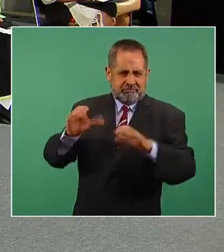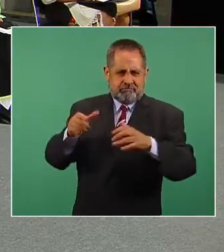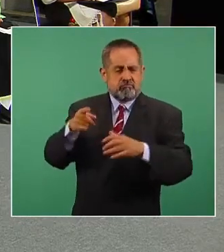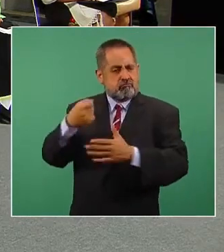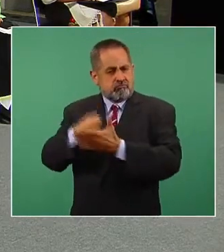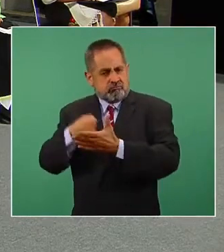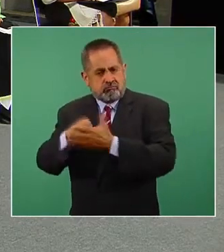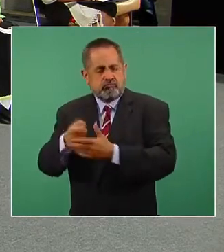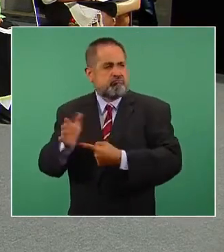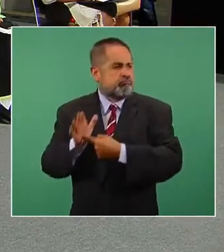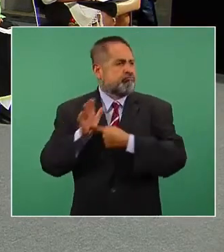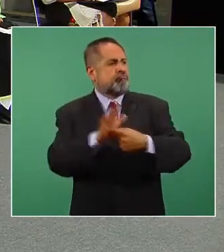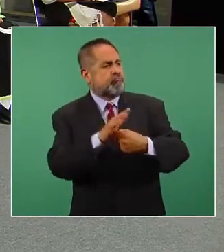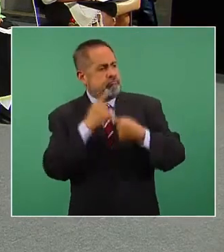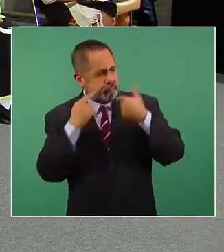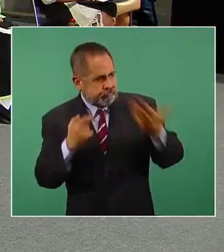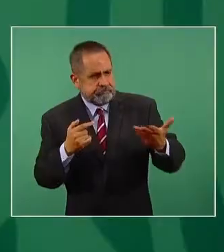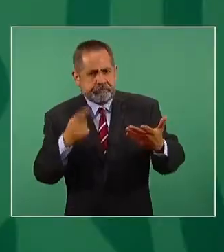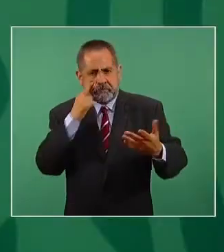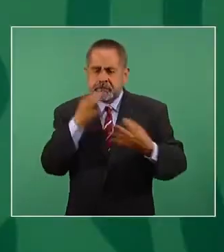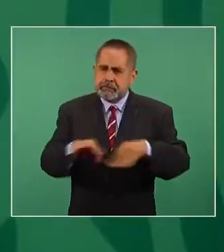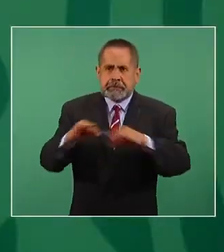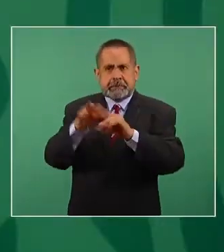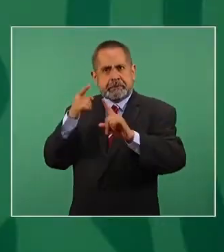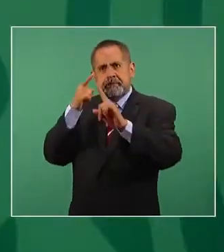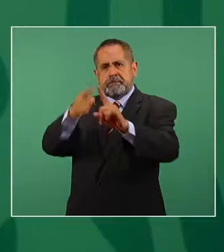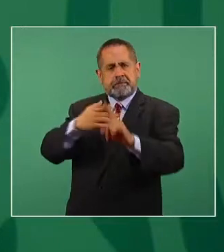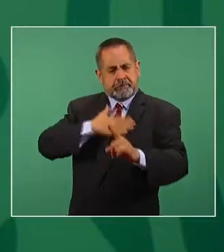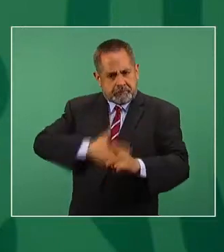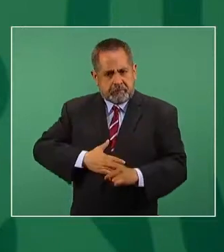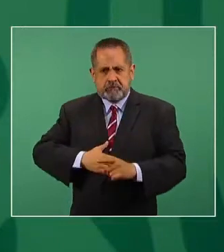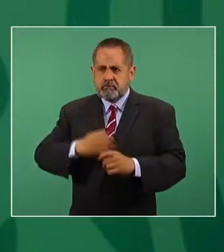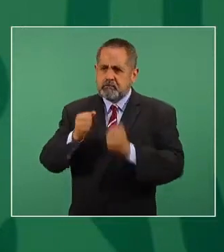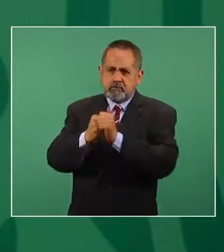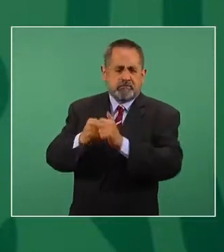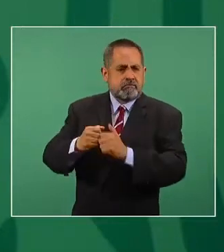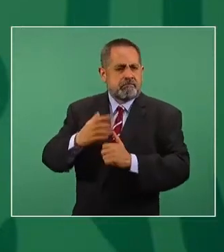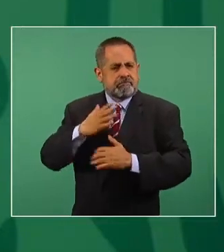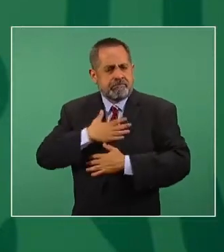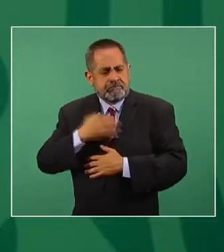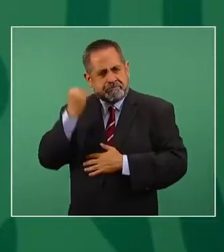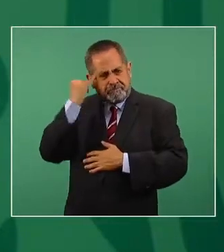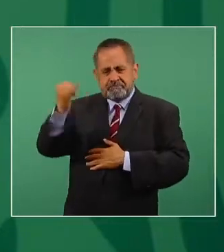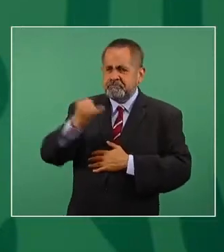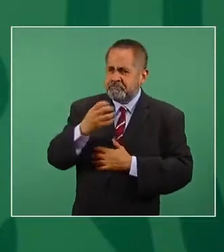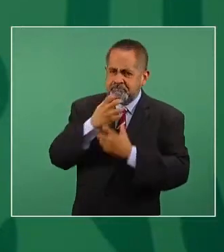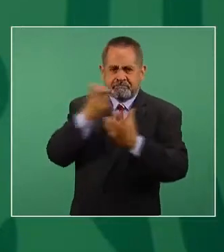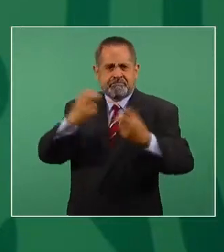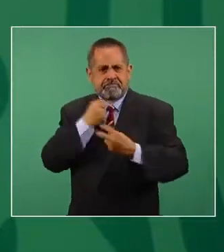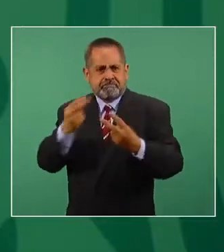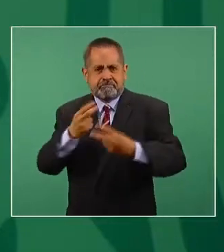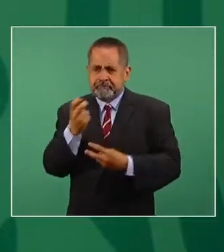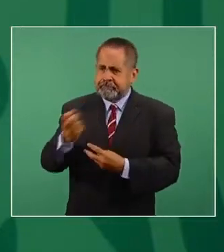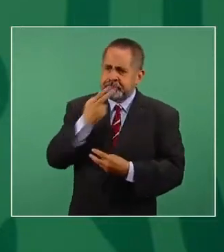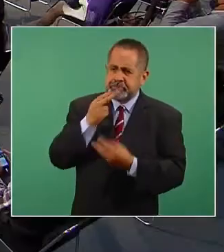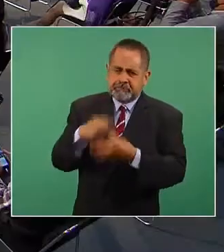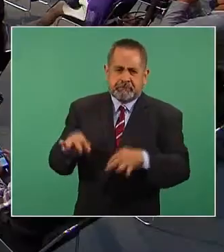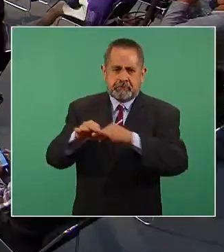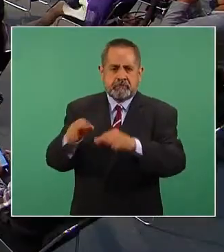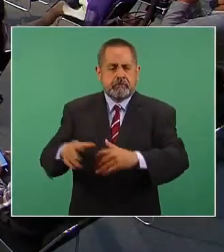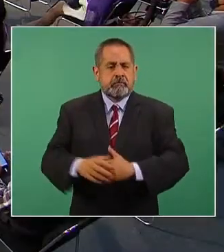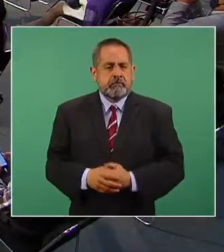ha evidenciado que luchar por la justicia y por nuestra voz sí hace la diferencia. Por aquí